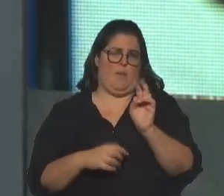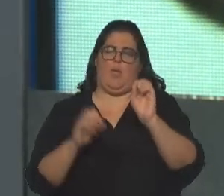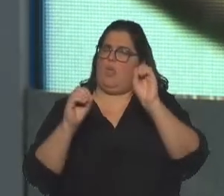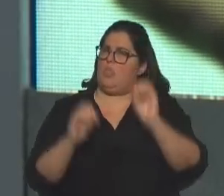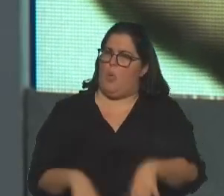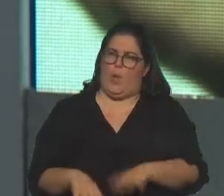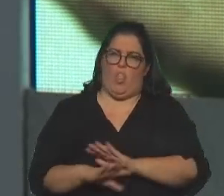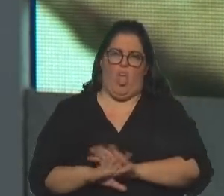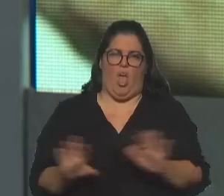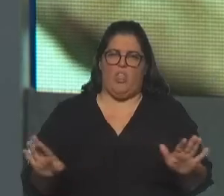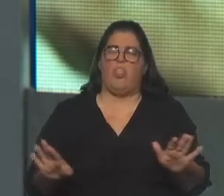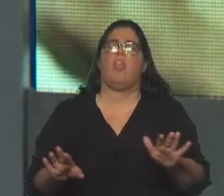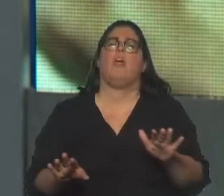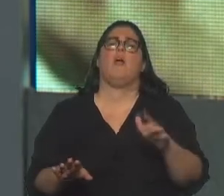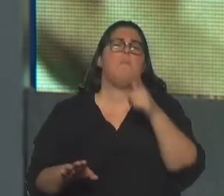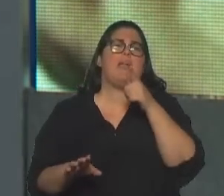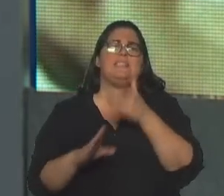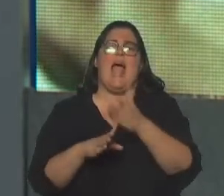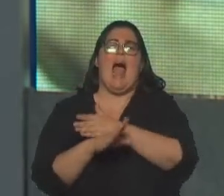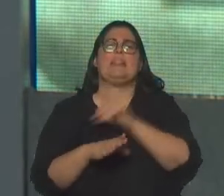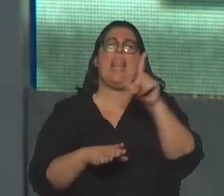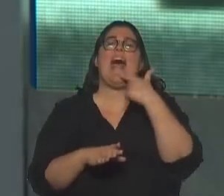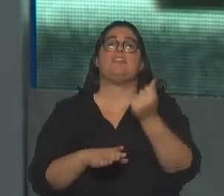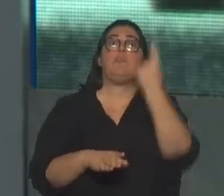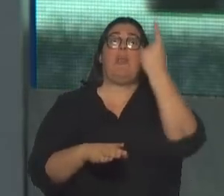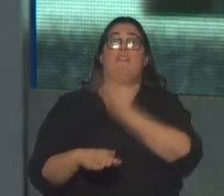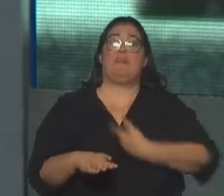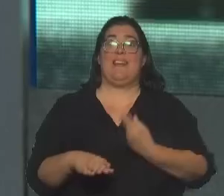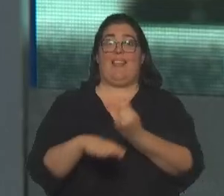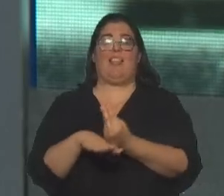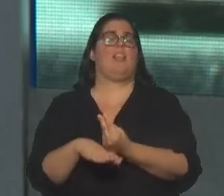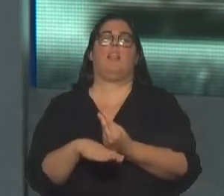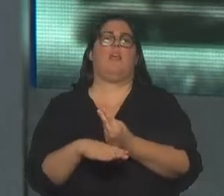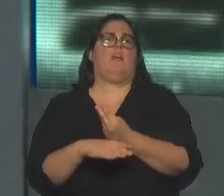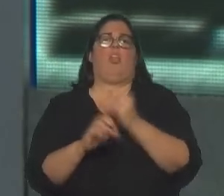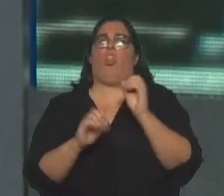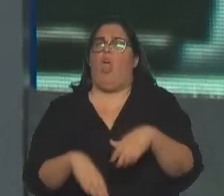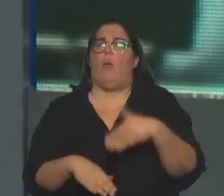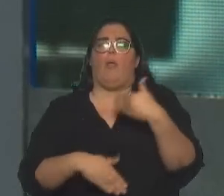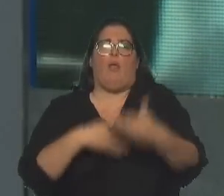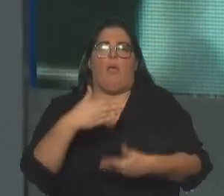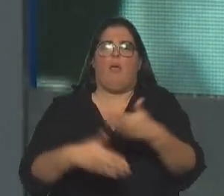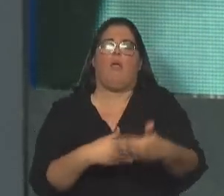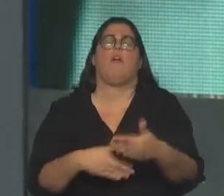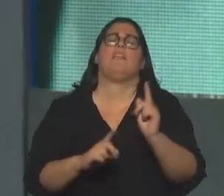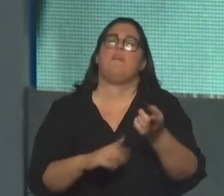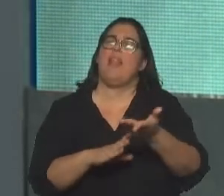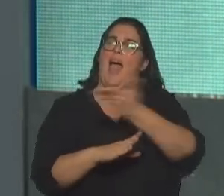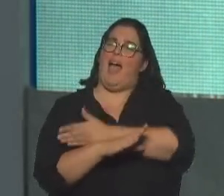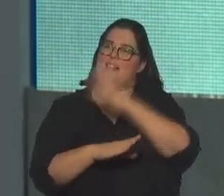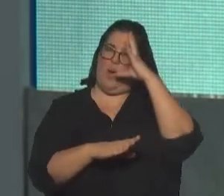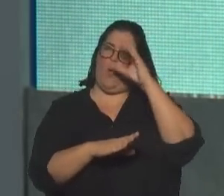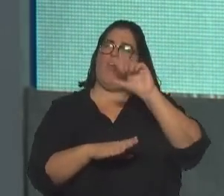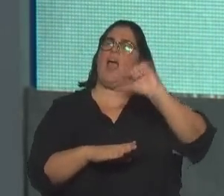que tuvo Lasso desde el principio, inclusive nos hace pensar un poco en cómo fue su victoria, porque su victoria,